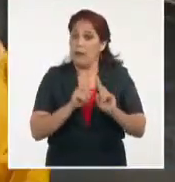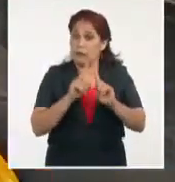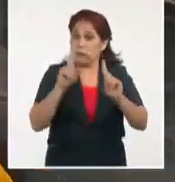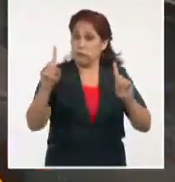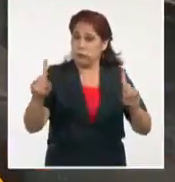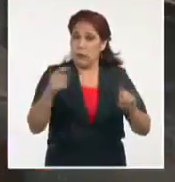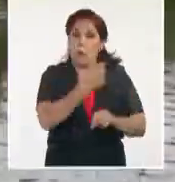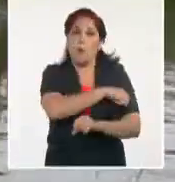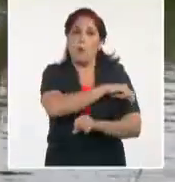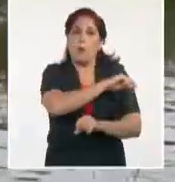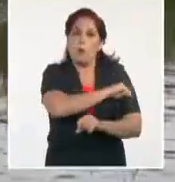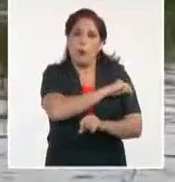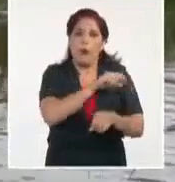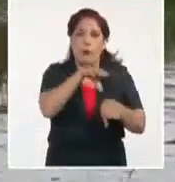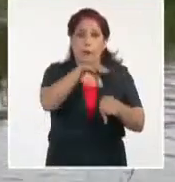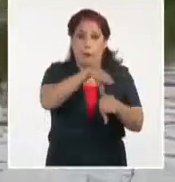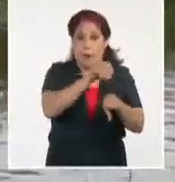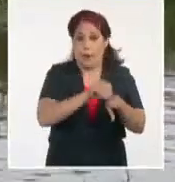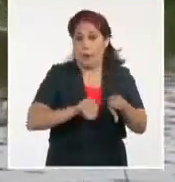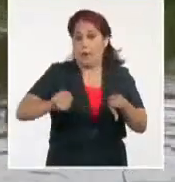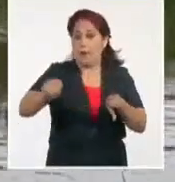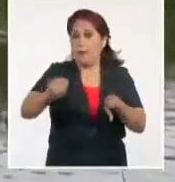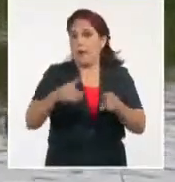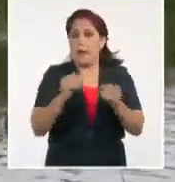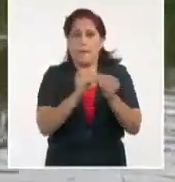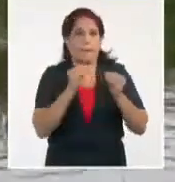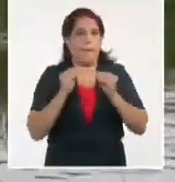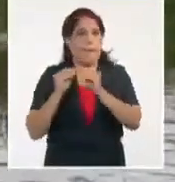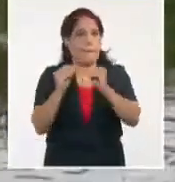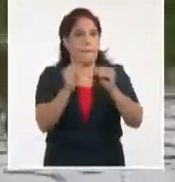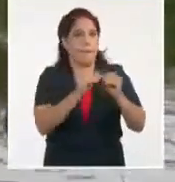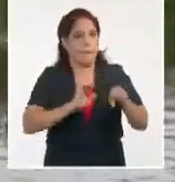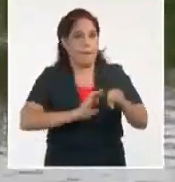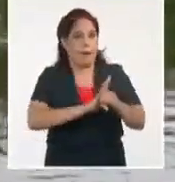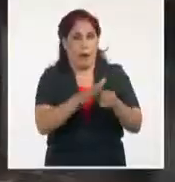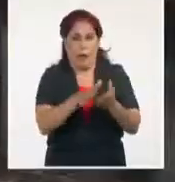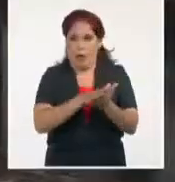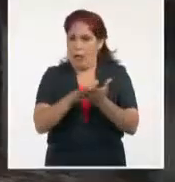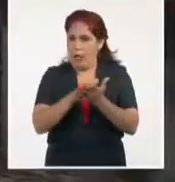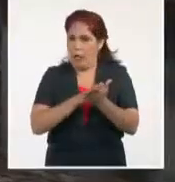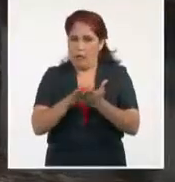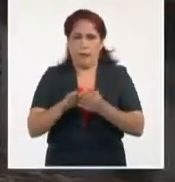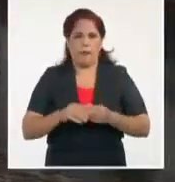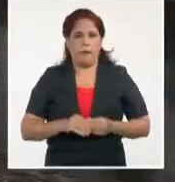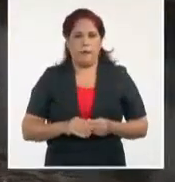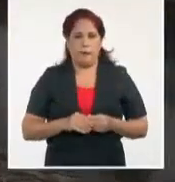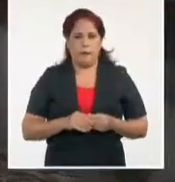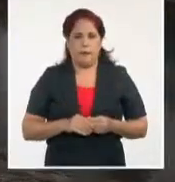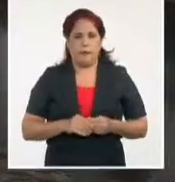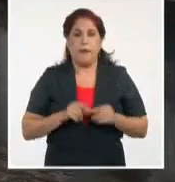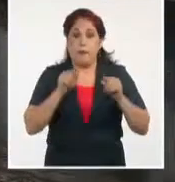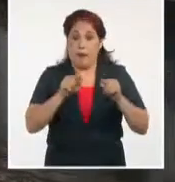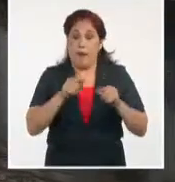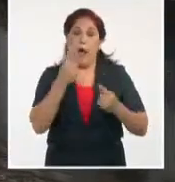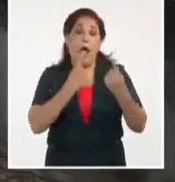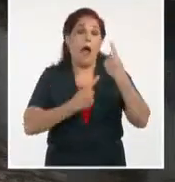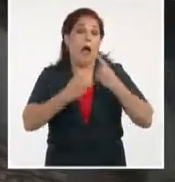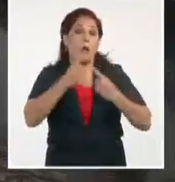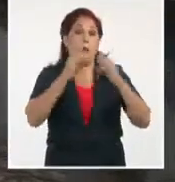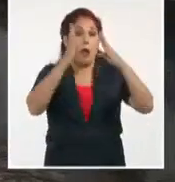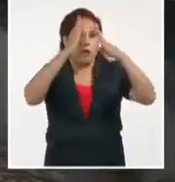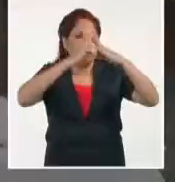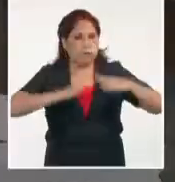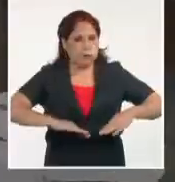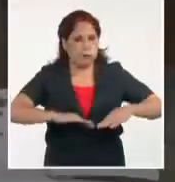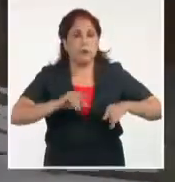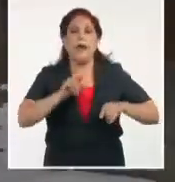pueblo a la hora de la evacuación para evitar también un foco, para evitar que alguien se contagie. La ocurrencia de algunos derrumbes también